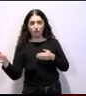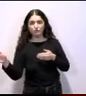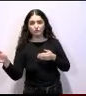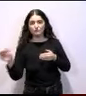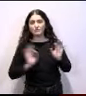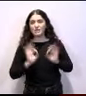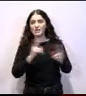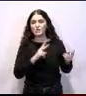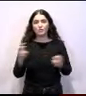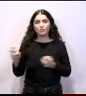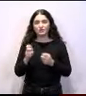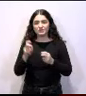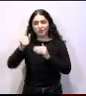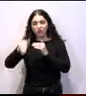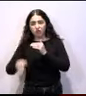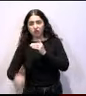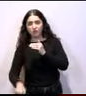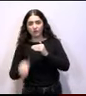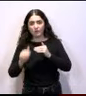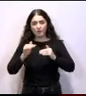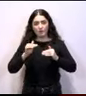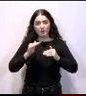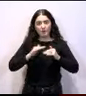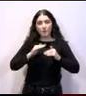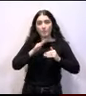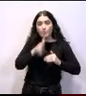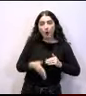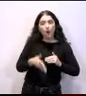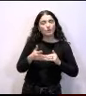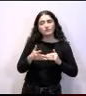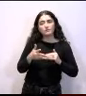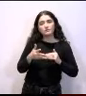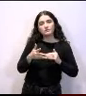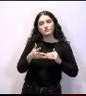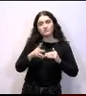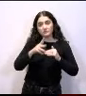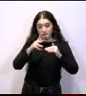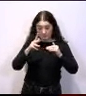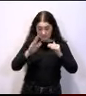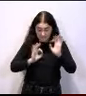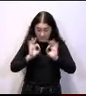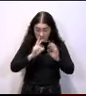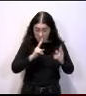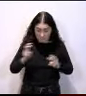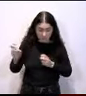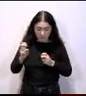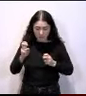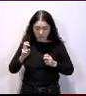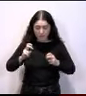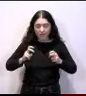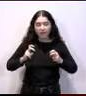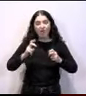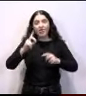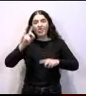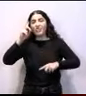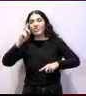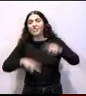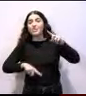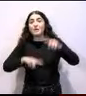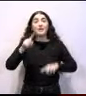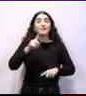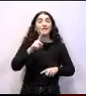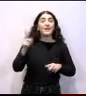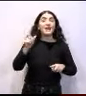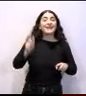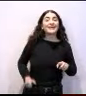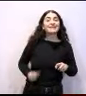tanto, regresivos, en la medida en que no contemplan en ningún caso diferencias por rentas. Diferencias por rentas ni